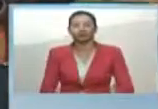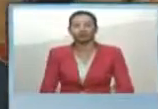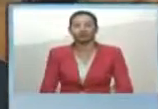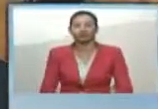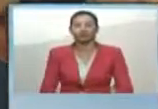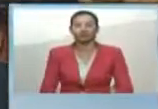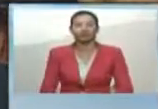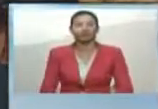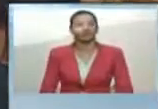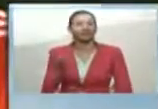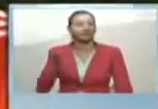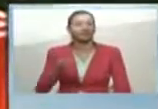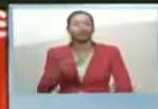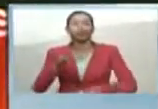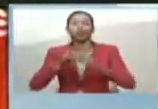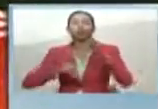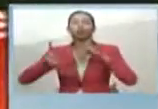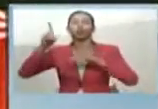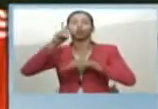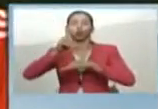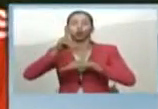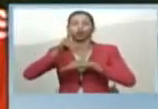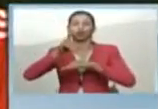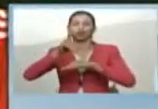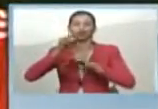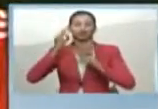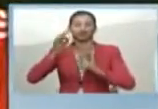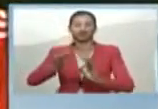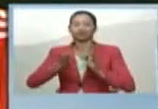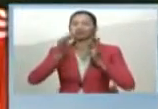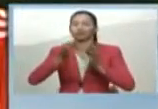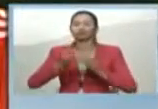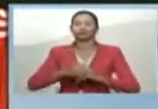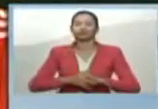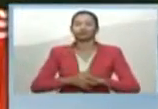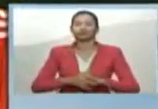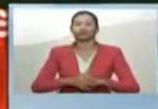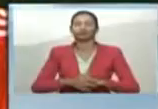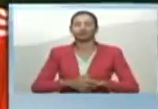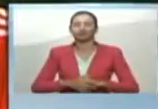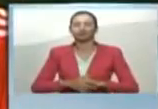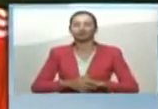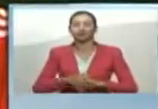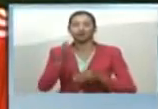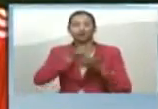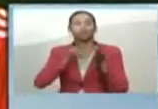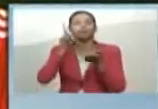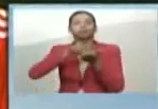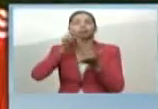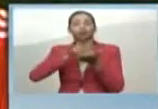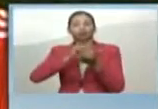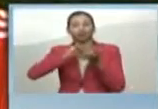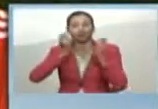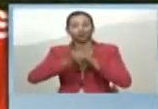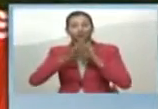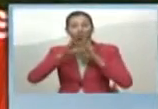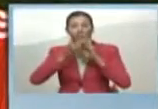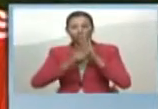sido doctor Tarek. Defensor del pueblo, constituyente, siempre ha sido un